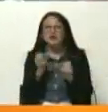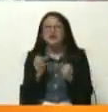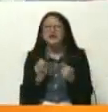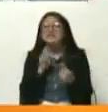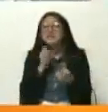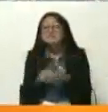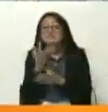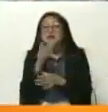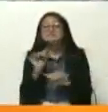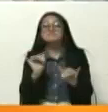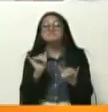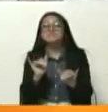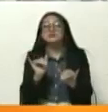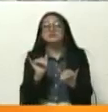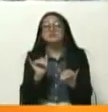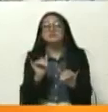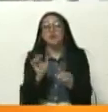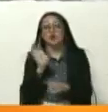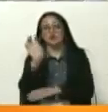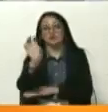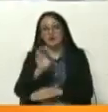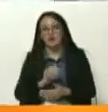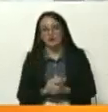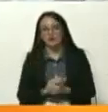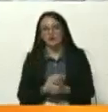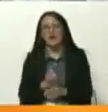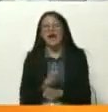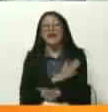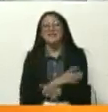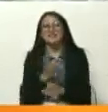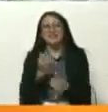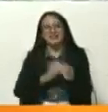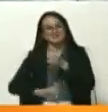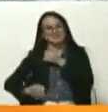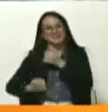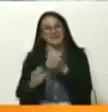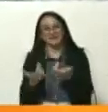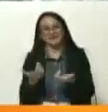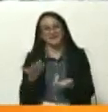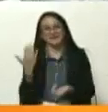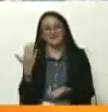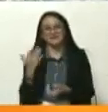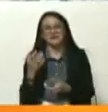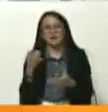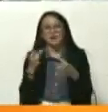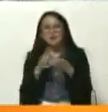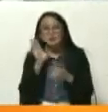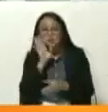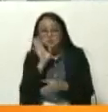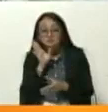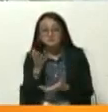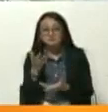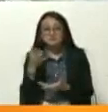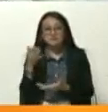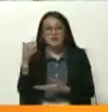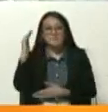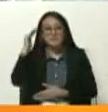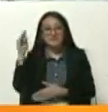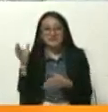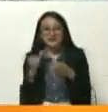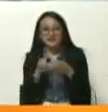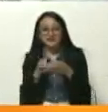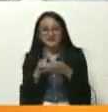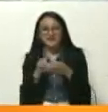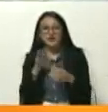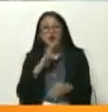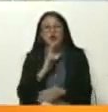Estado, antes incluso de que la insurgencia existiese. Estamos hablando del paramilitarismo, fue creado por orden